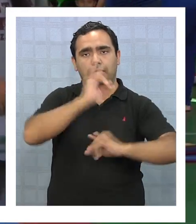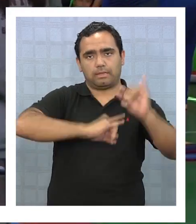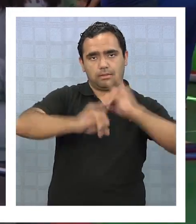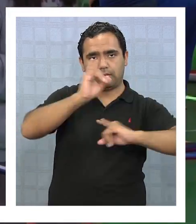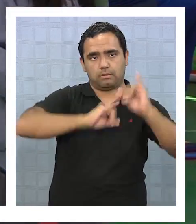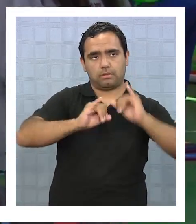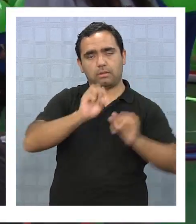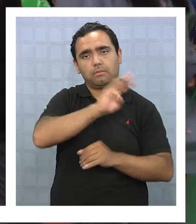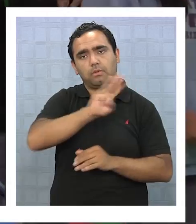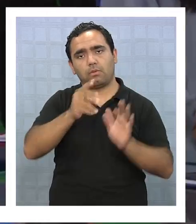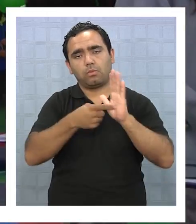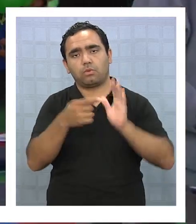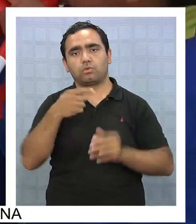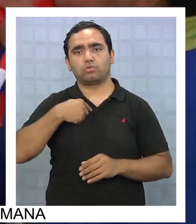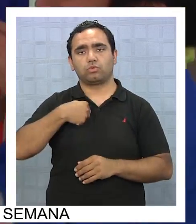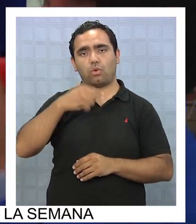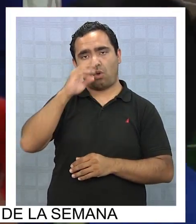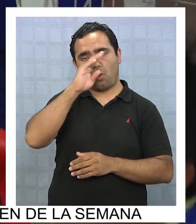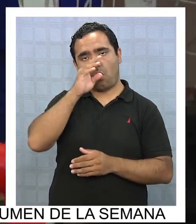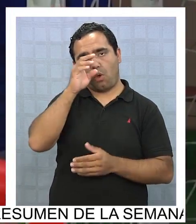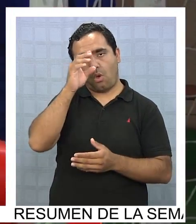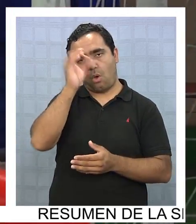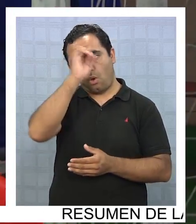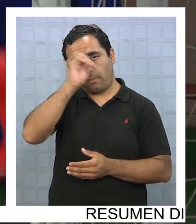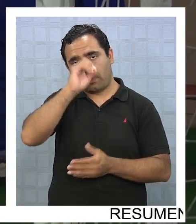.yoopino.cl.